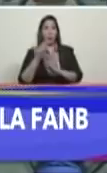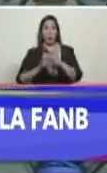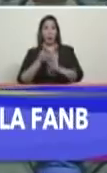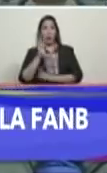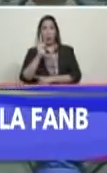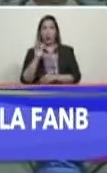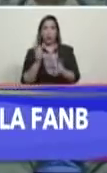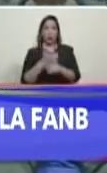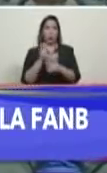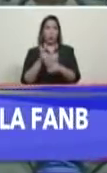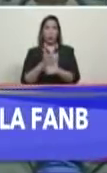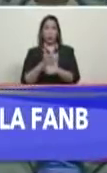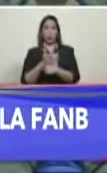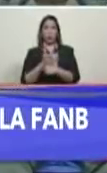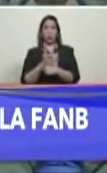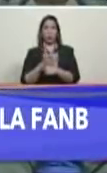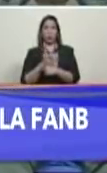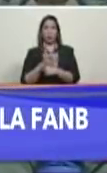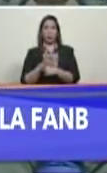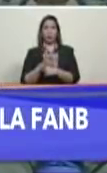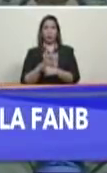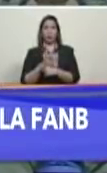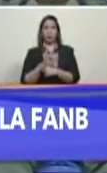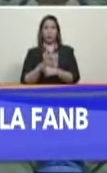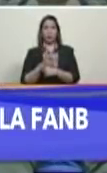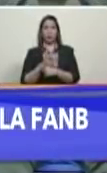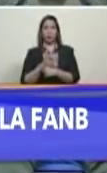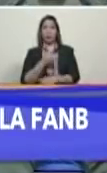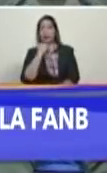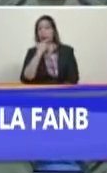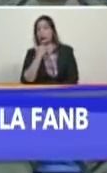agosto, trataron de matarnos.